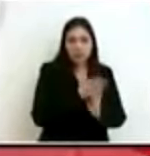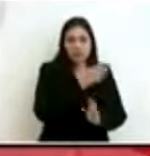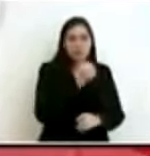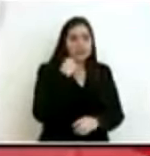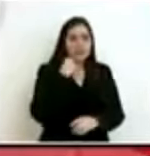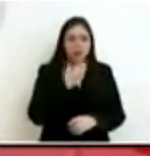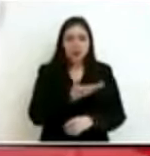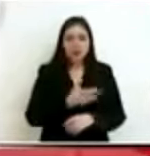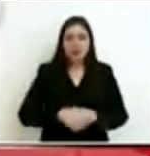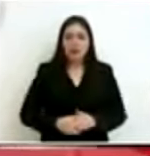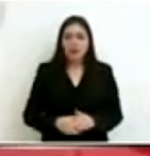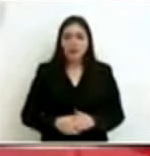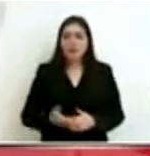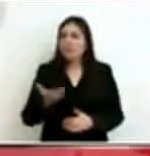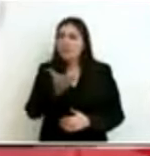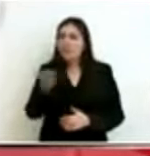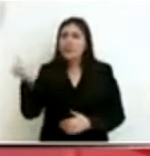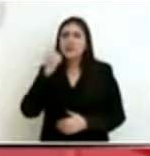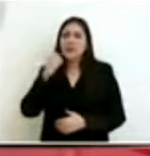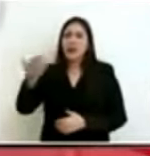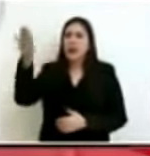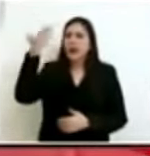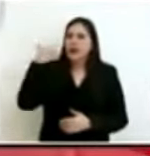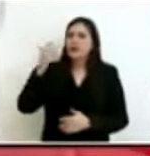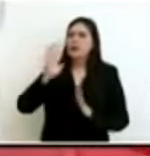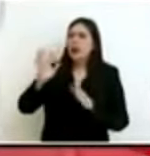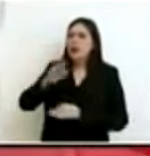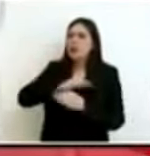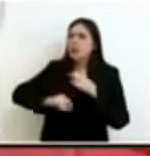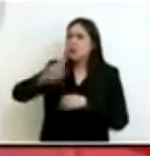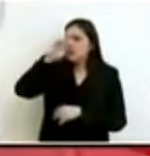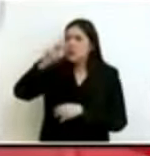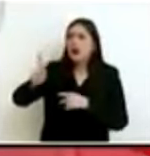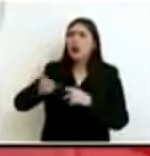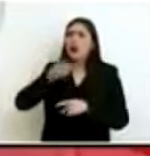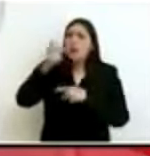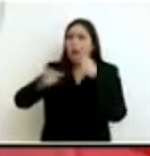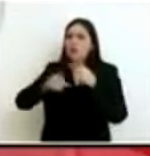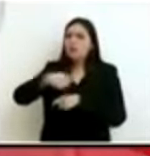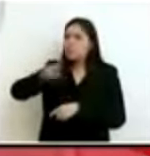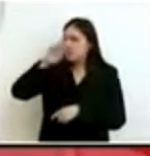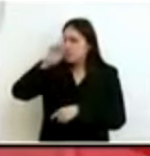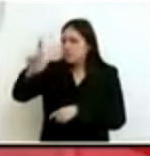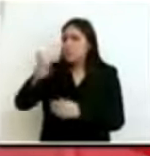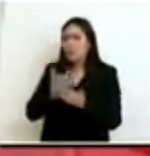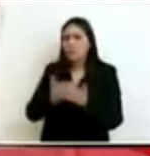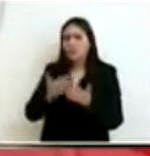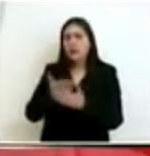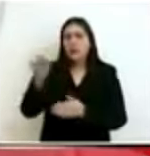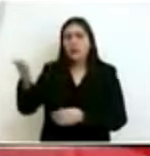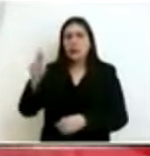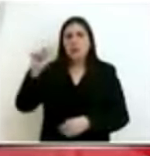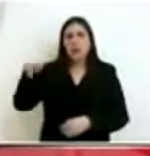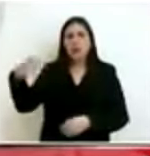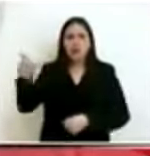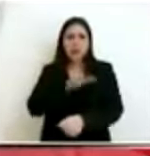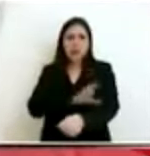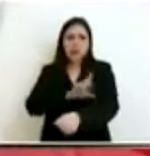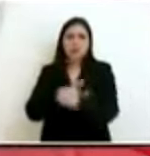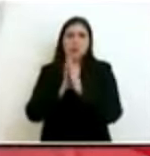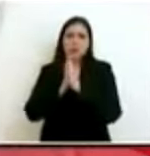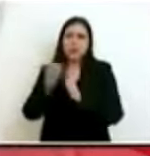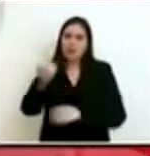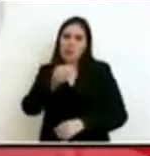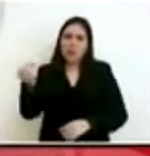favor, senadoras, a ustedes se les ha escuchado con respeto. Pido a la Coordinación de Acción Nacional que ponga orden